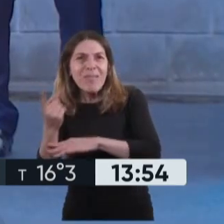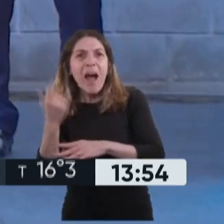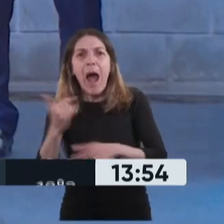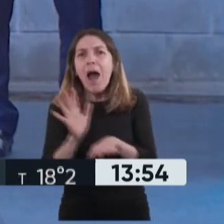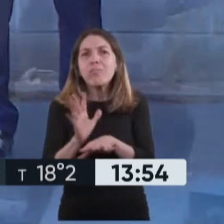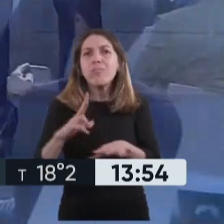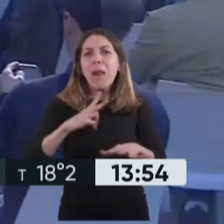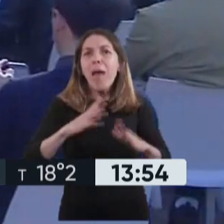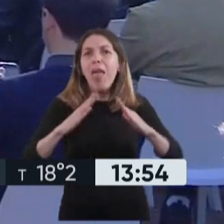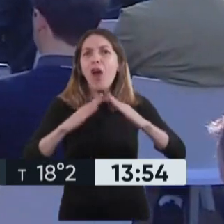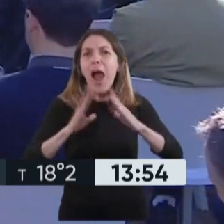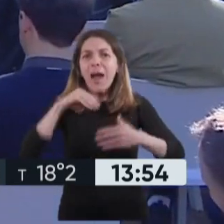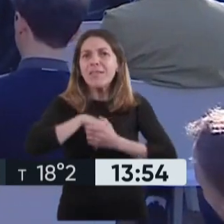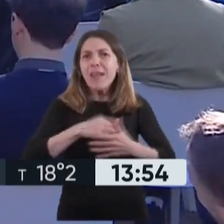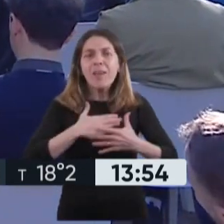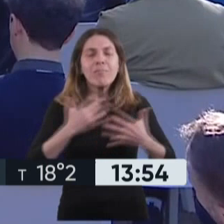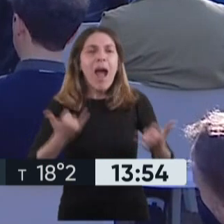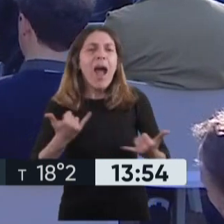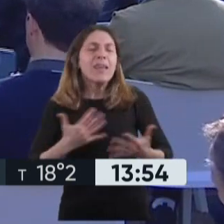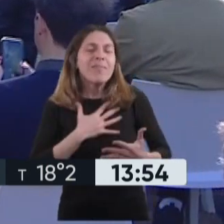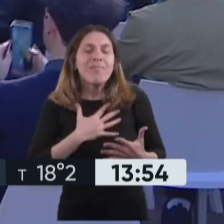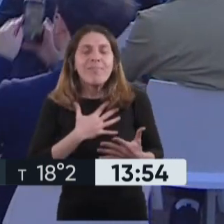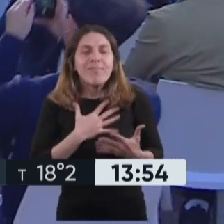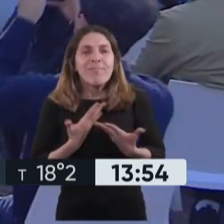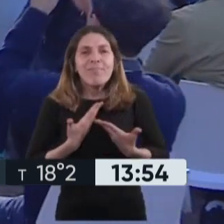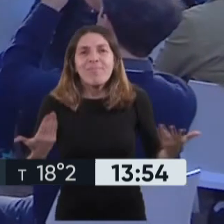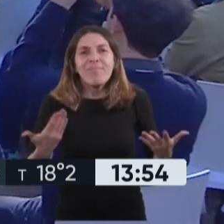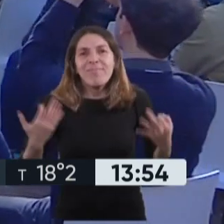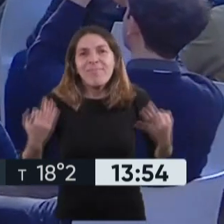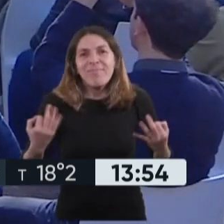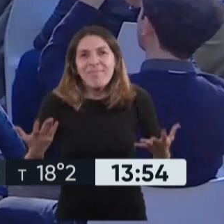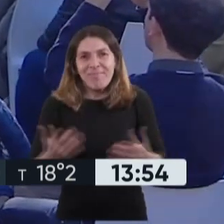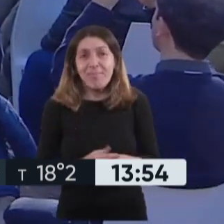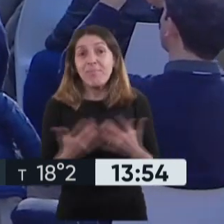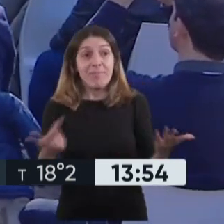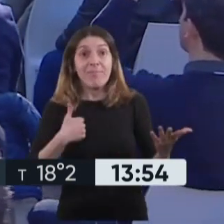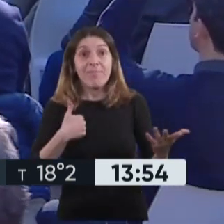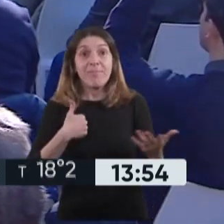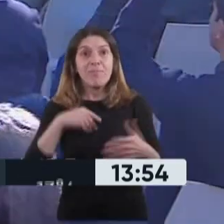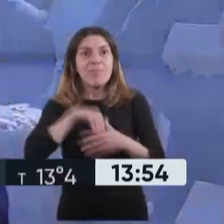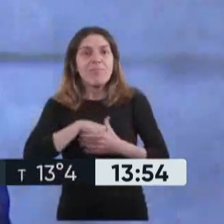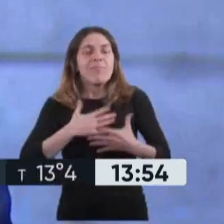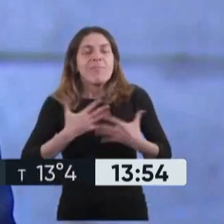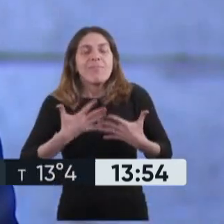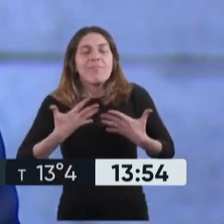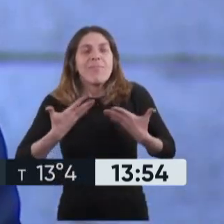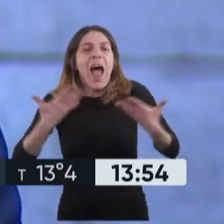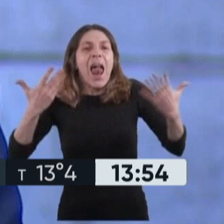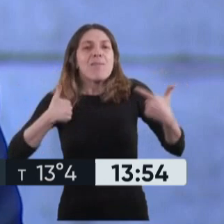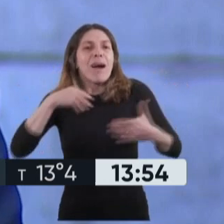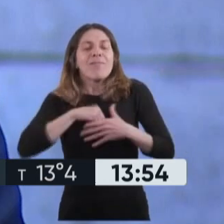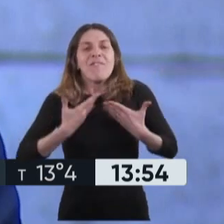la verdad es que es un momento es tan gratificante es tan gratificante que a mí me llena el espíritu miren el alma